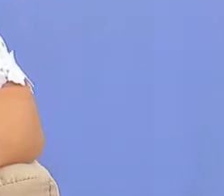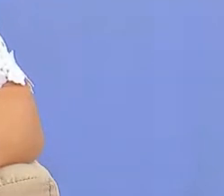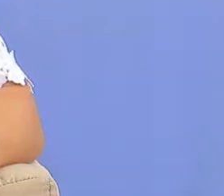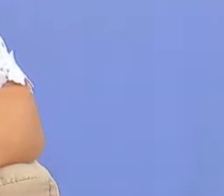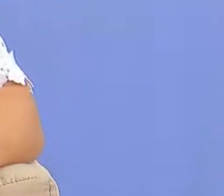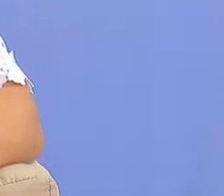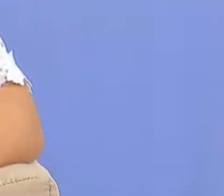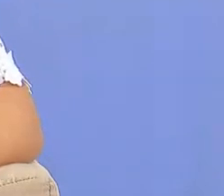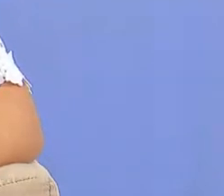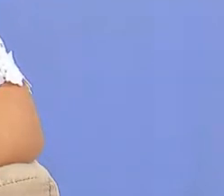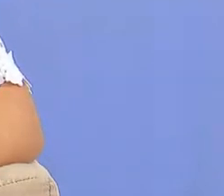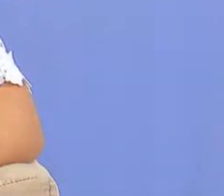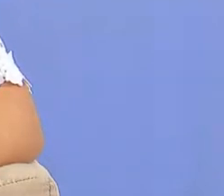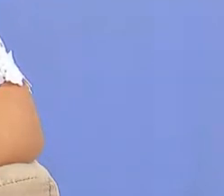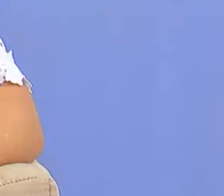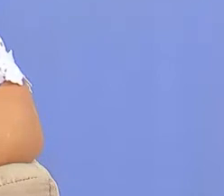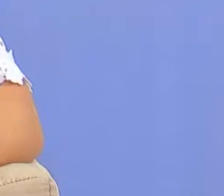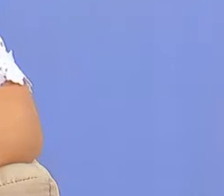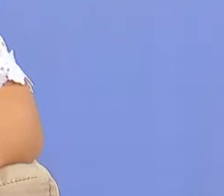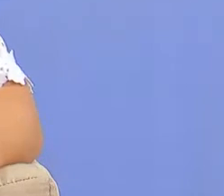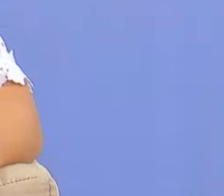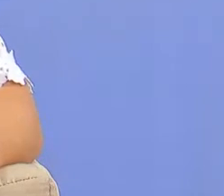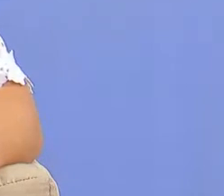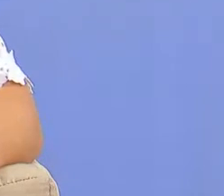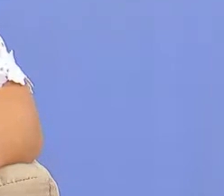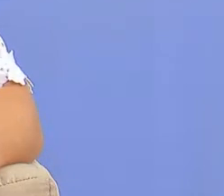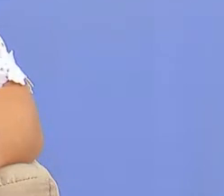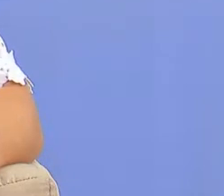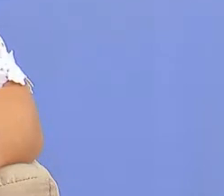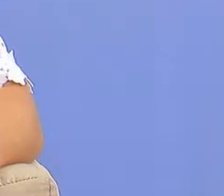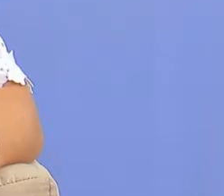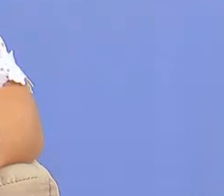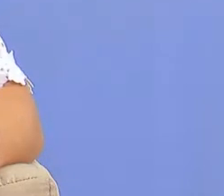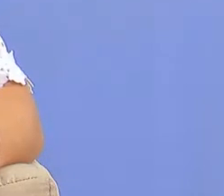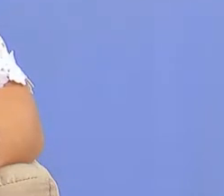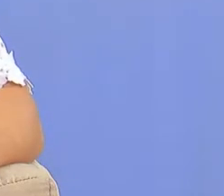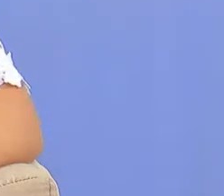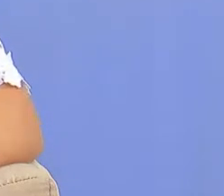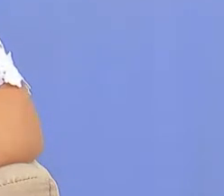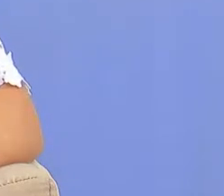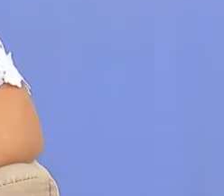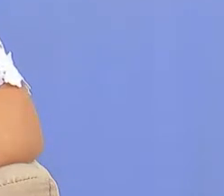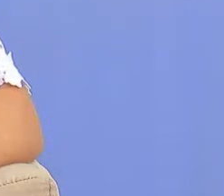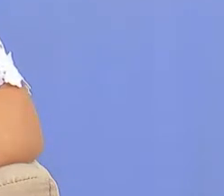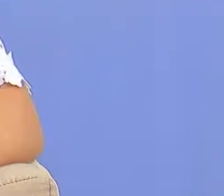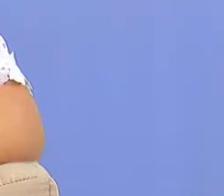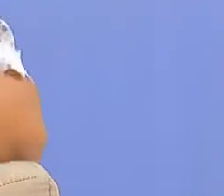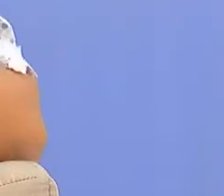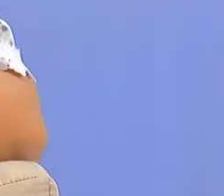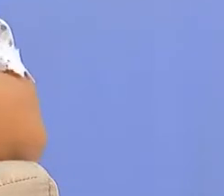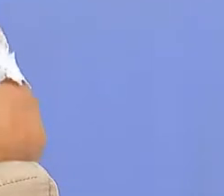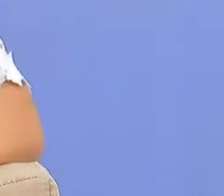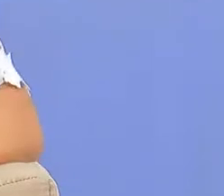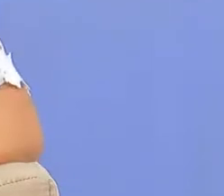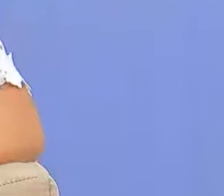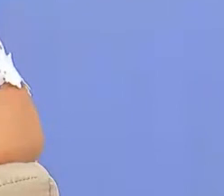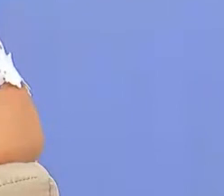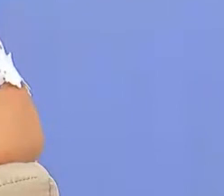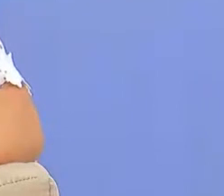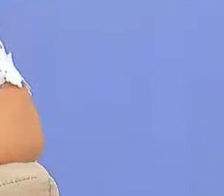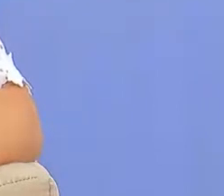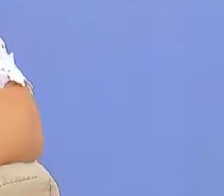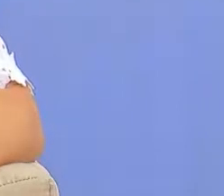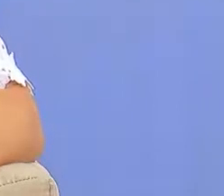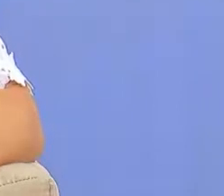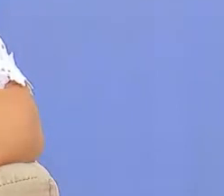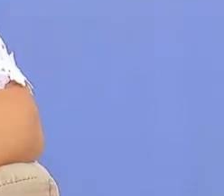usted ya le vaya mostrando a ellos, ¿sí? De que es usted está pidiendo una relación laboral. Recuerde, doña Carmen, pues,